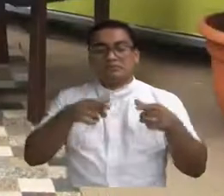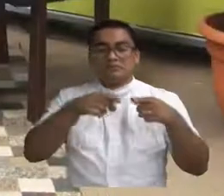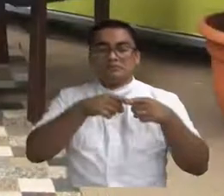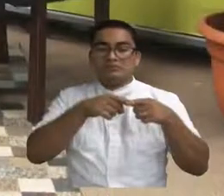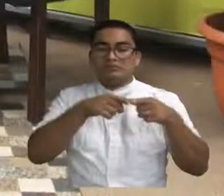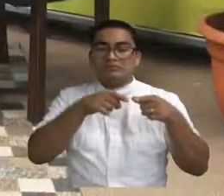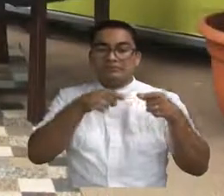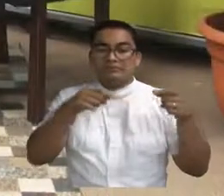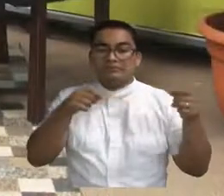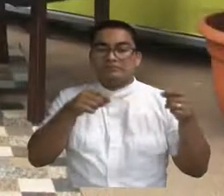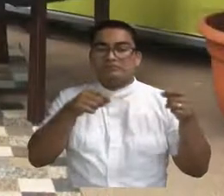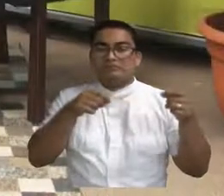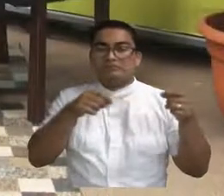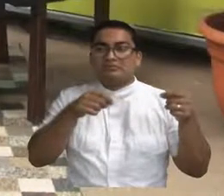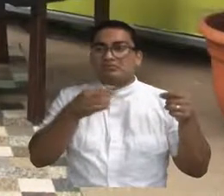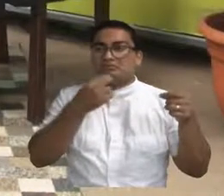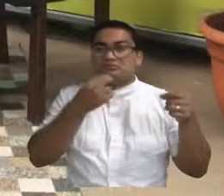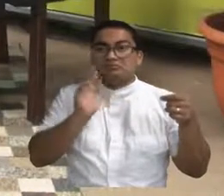vivo, que queda muy